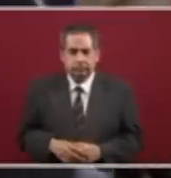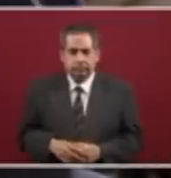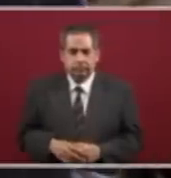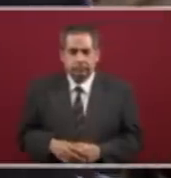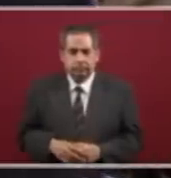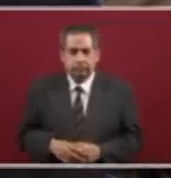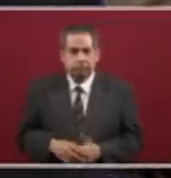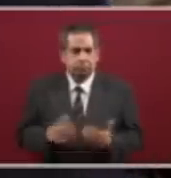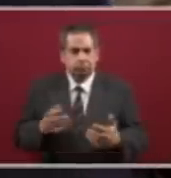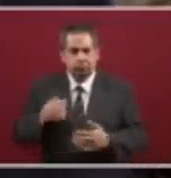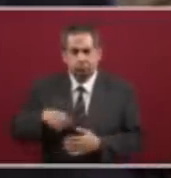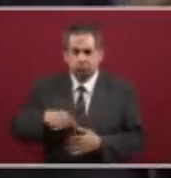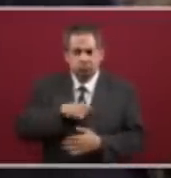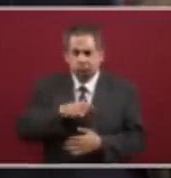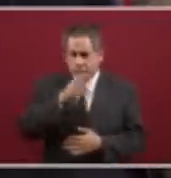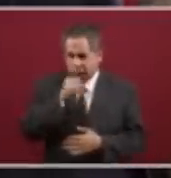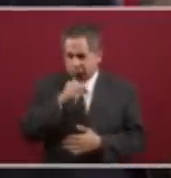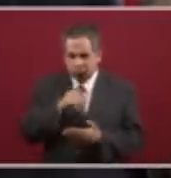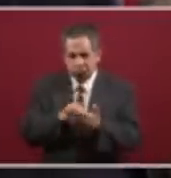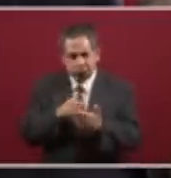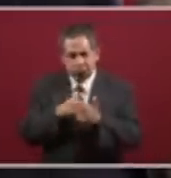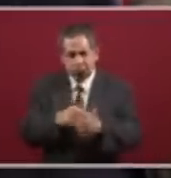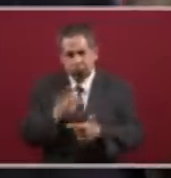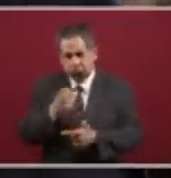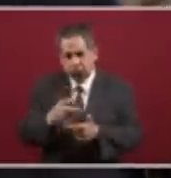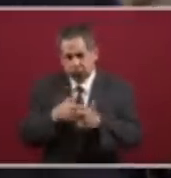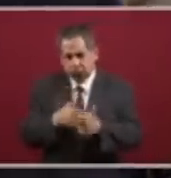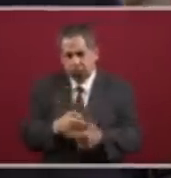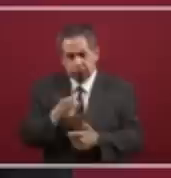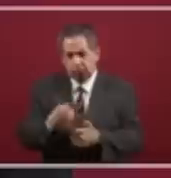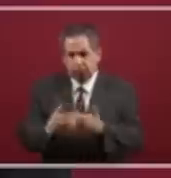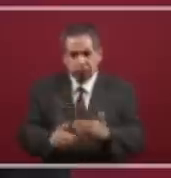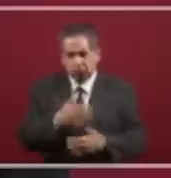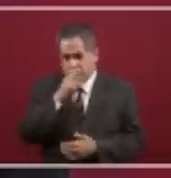nosotros no podíamos continuar con eso